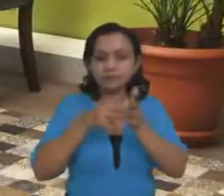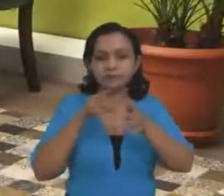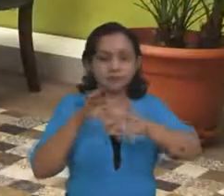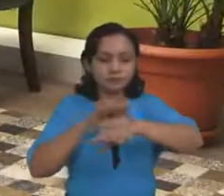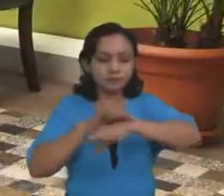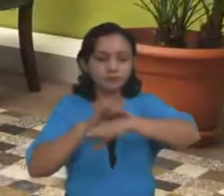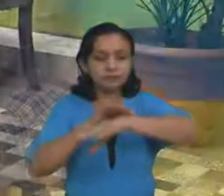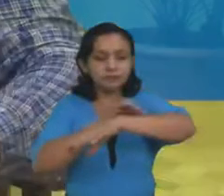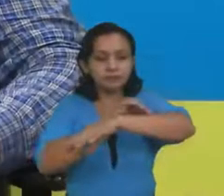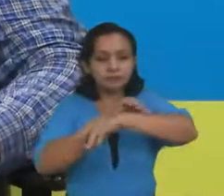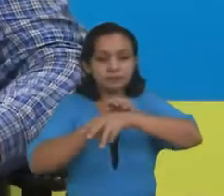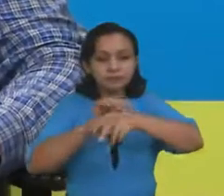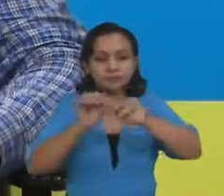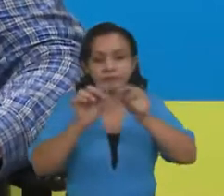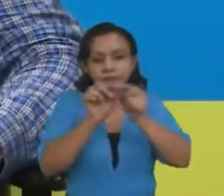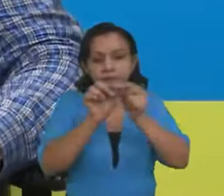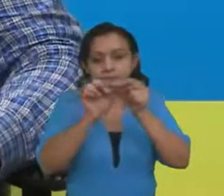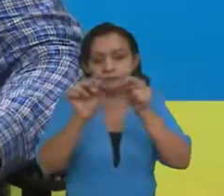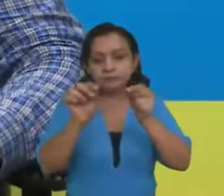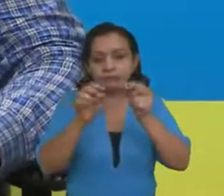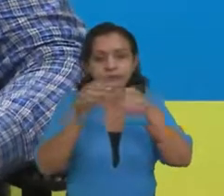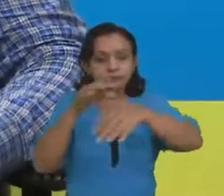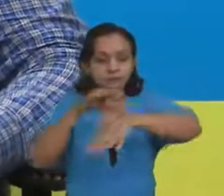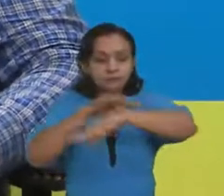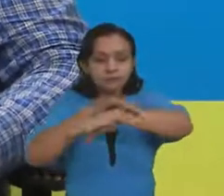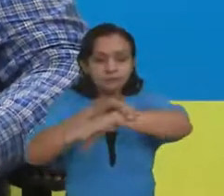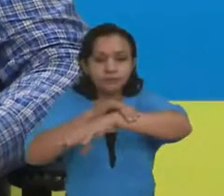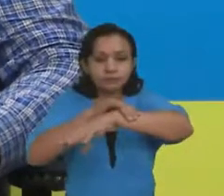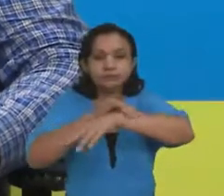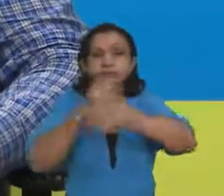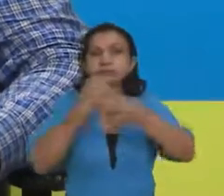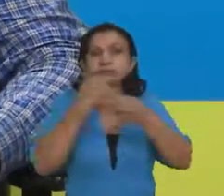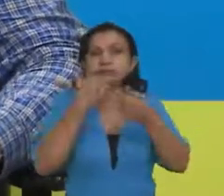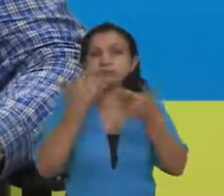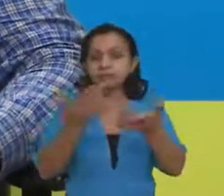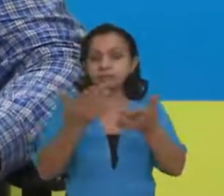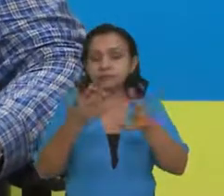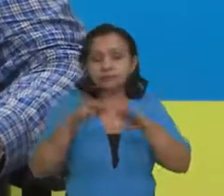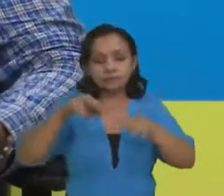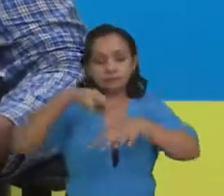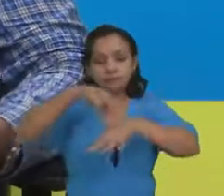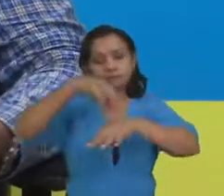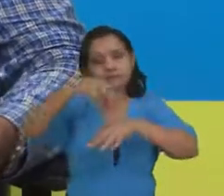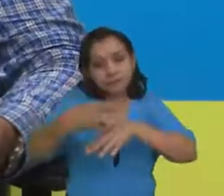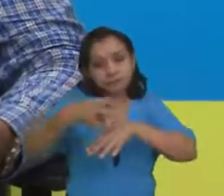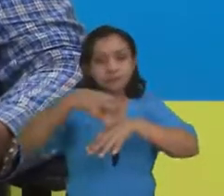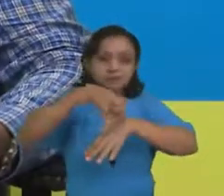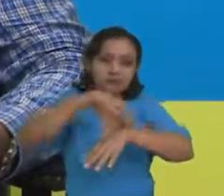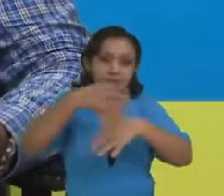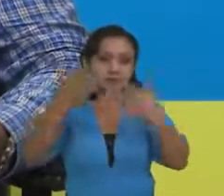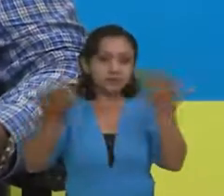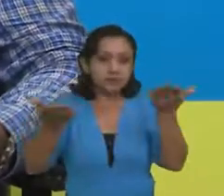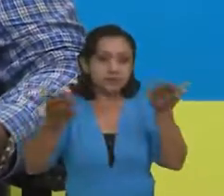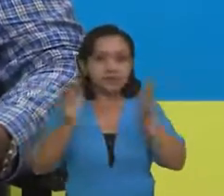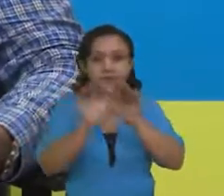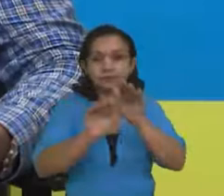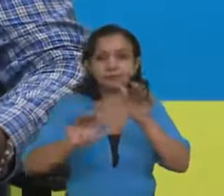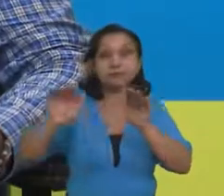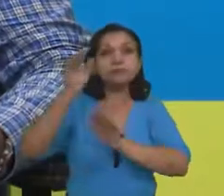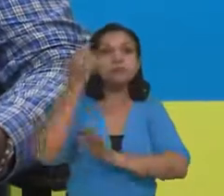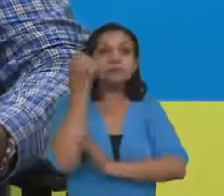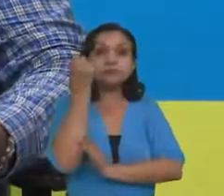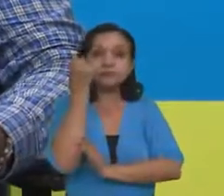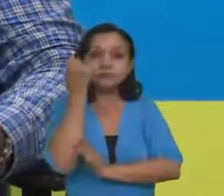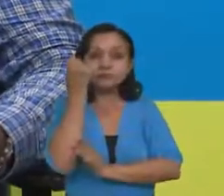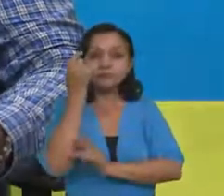en los tendones y músculos. Los ligamentos. Debido a un movimiento brusco, pues. Exacto. Para que sea más comprensible